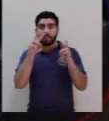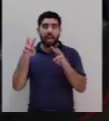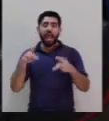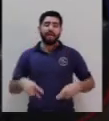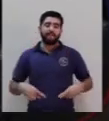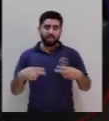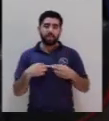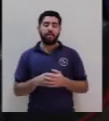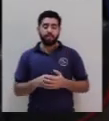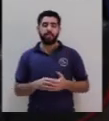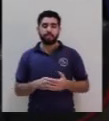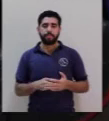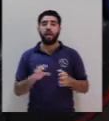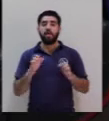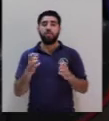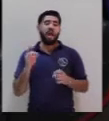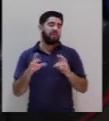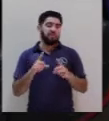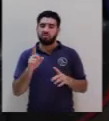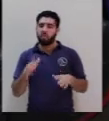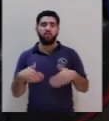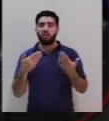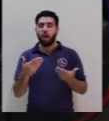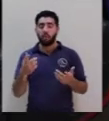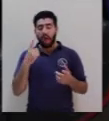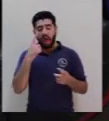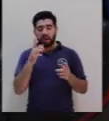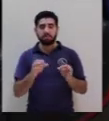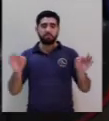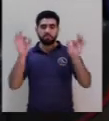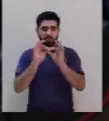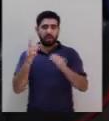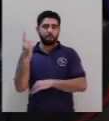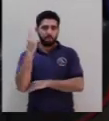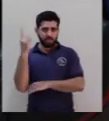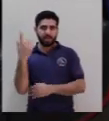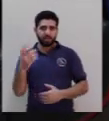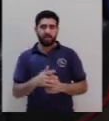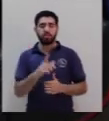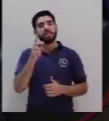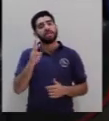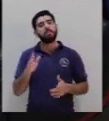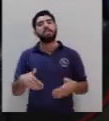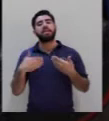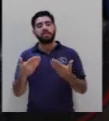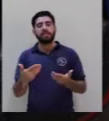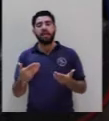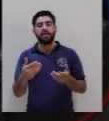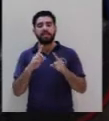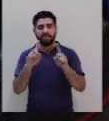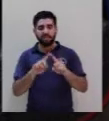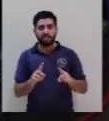actitudes y las aptitudes de muchas comunidades y son conocimientos que no hemos valorado actualmente y en años anteriores. También